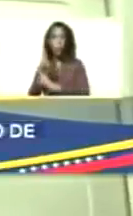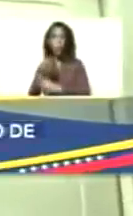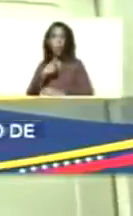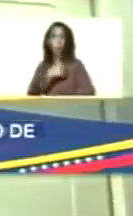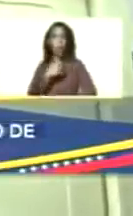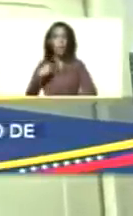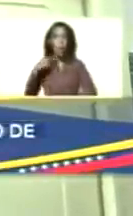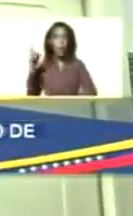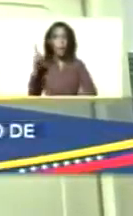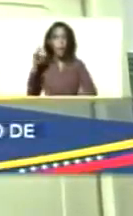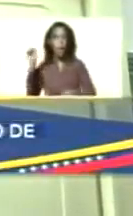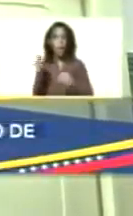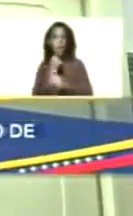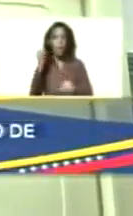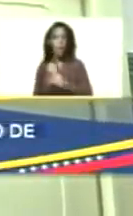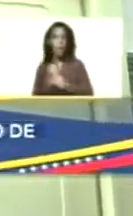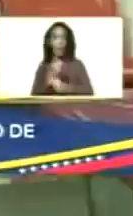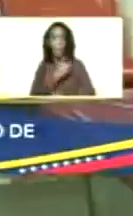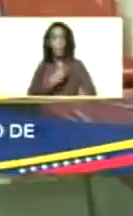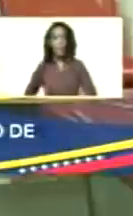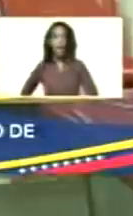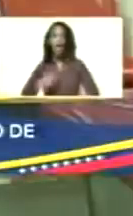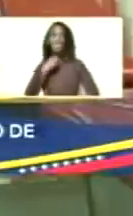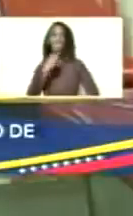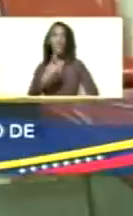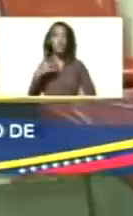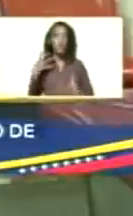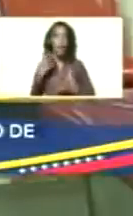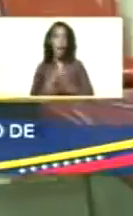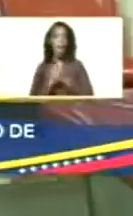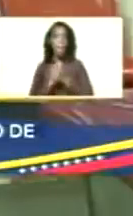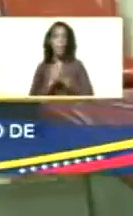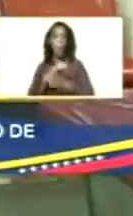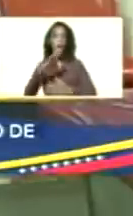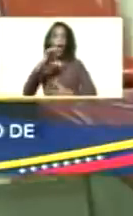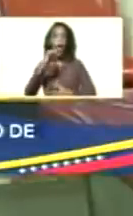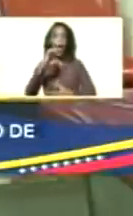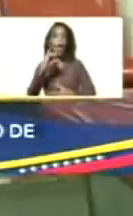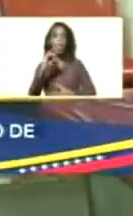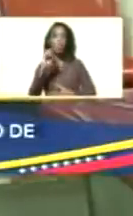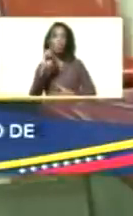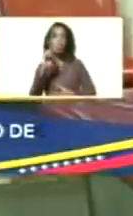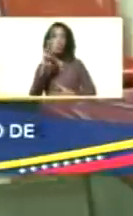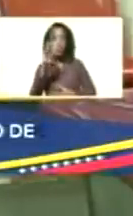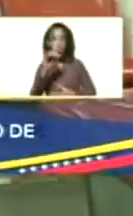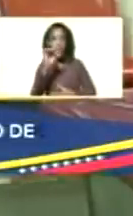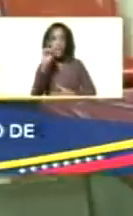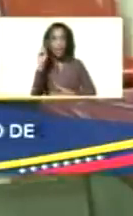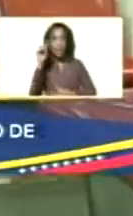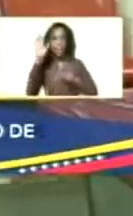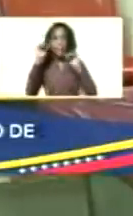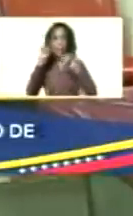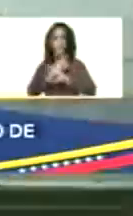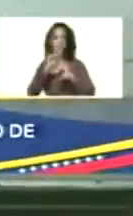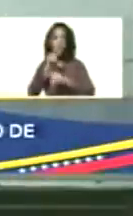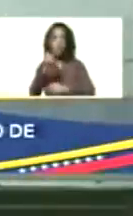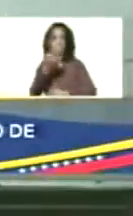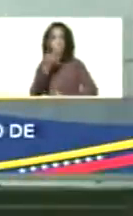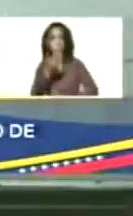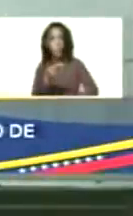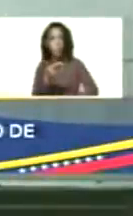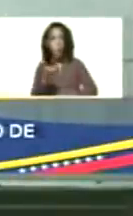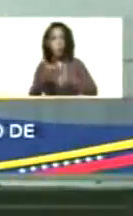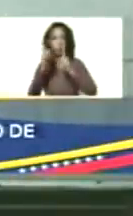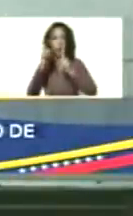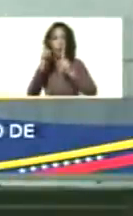que fueran los trabajadores, presidente, en voz del compañero Edwin Labrador, que pudiera despedir este pase con su permiso de las